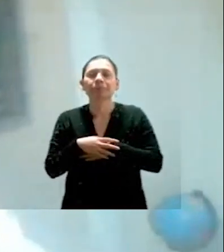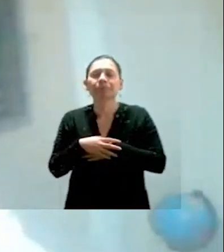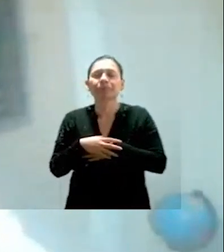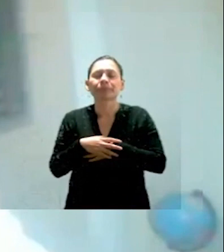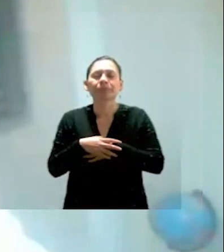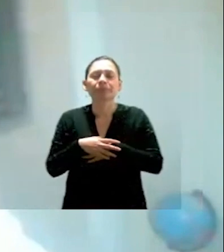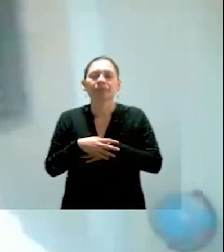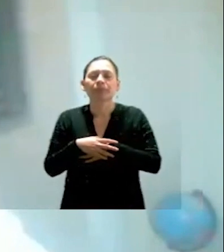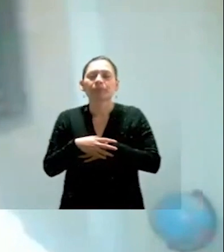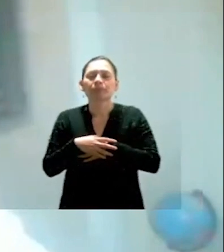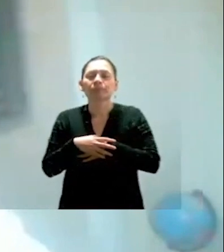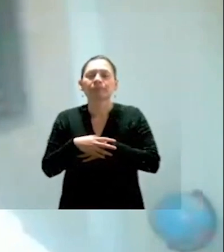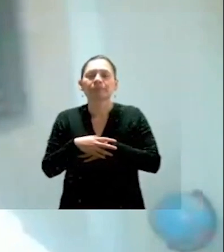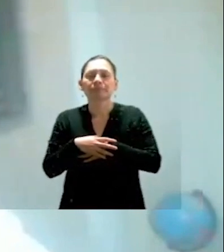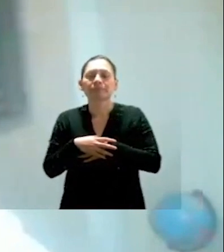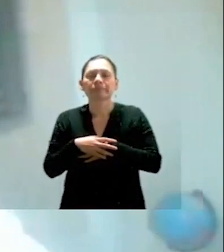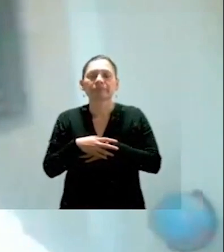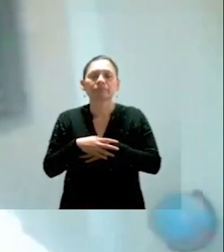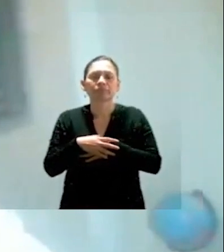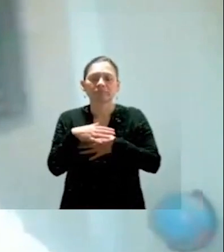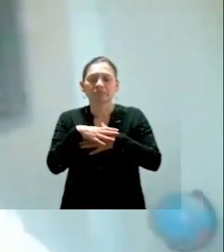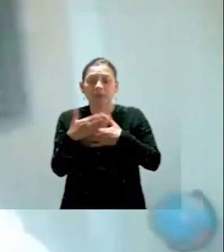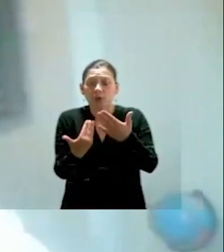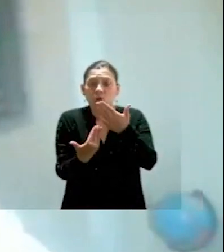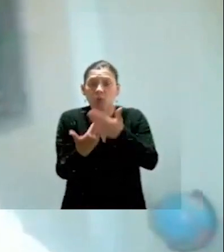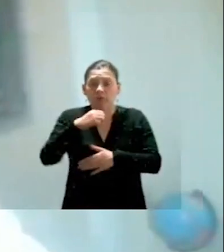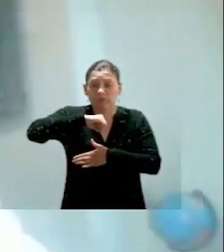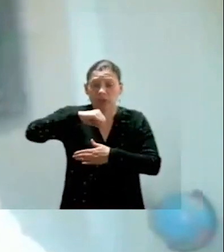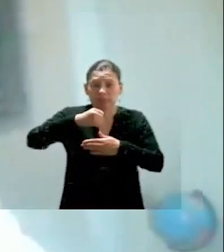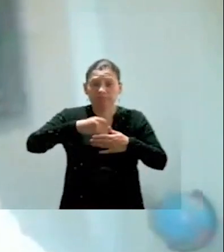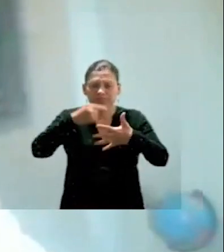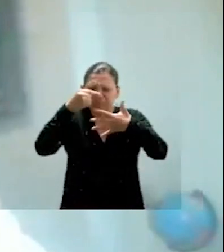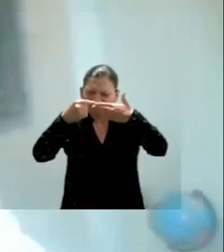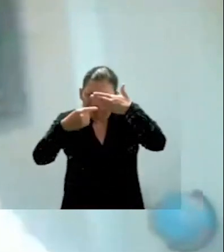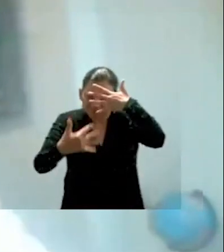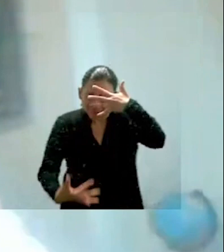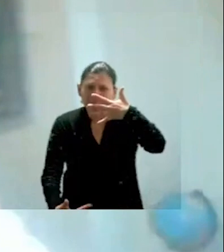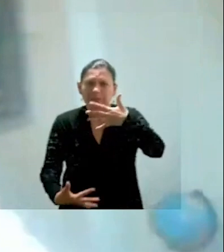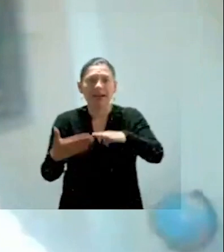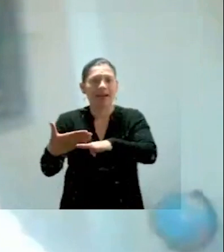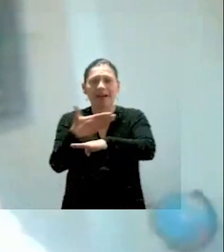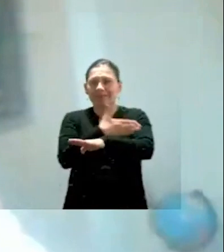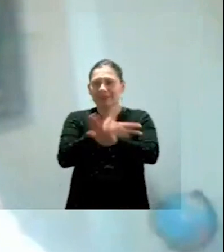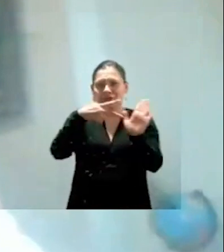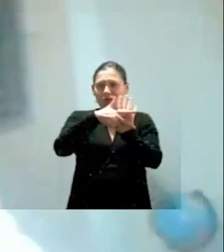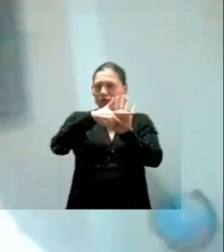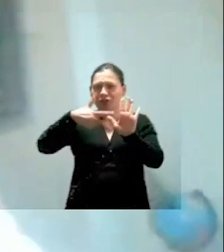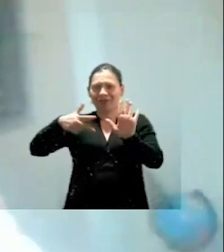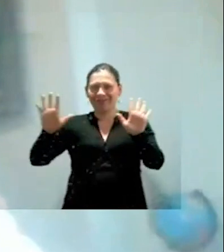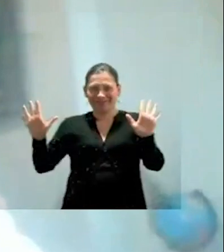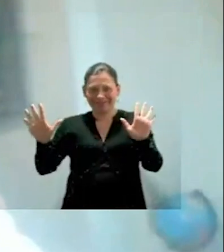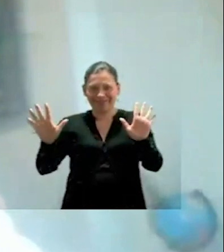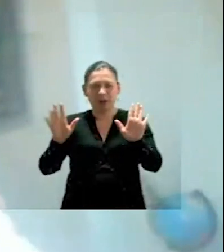llegar a tener la garantía, la fundamentalidad, son derechos que, por supuesto,